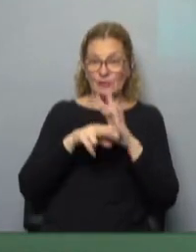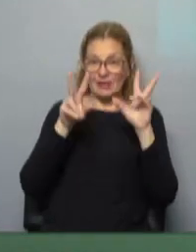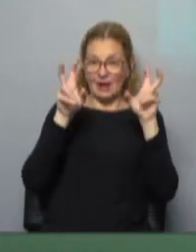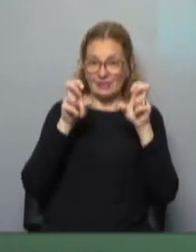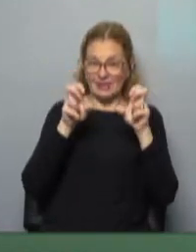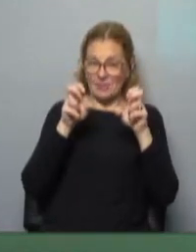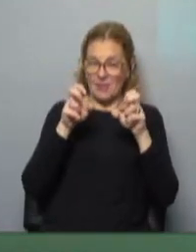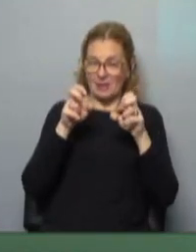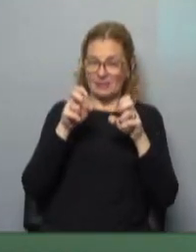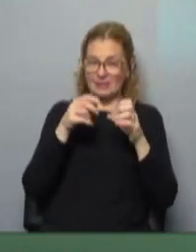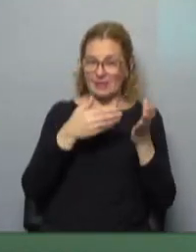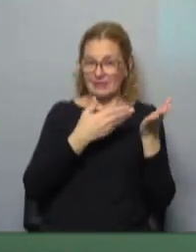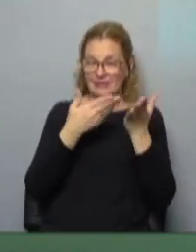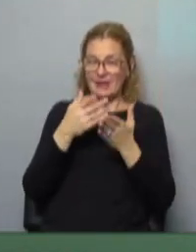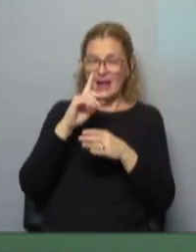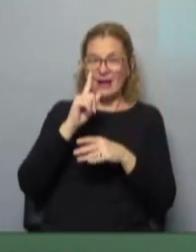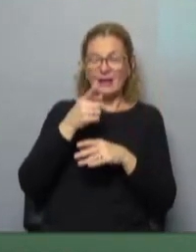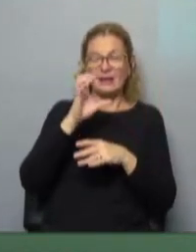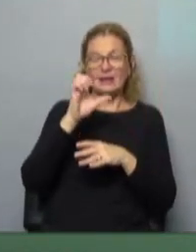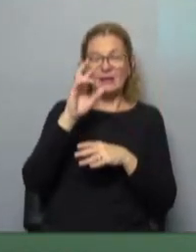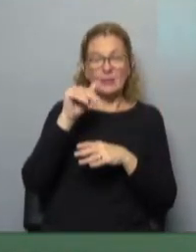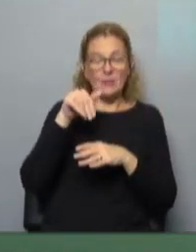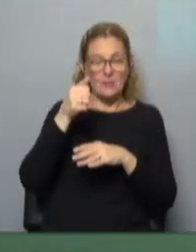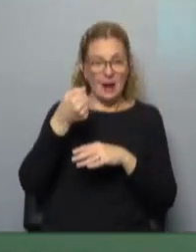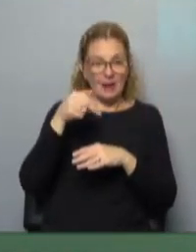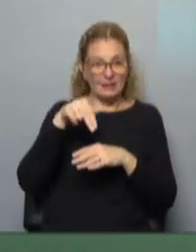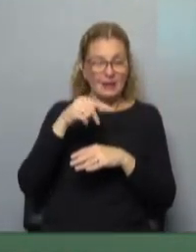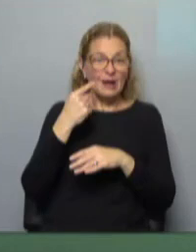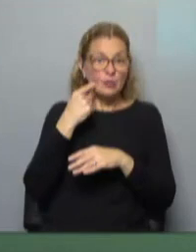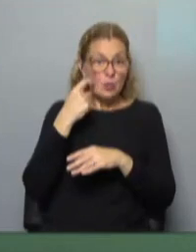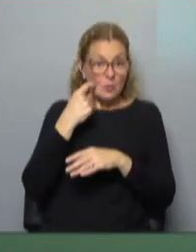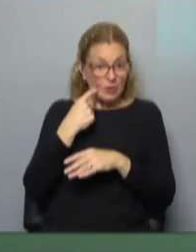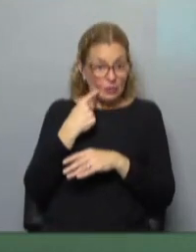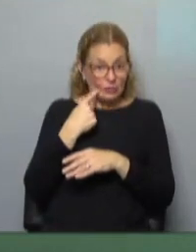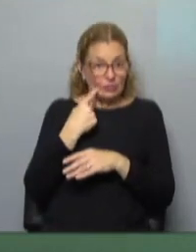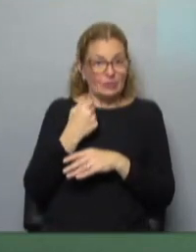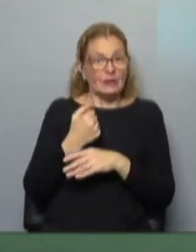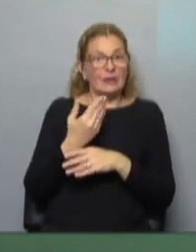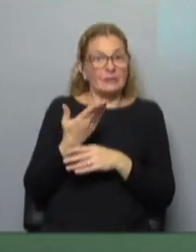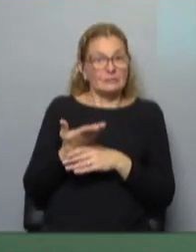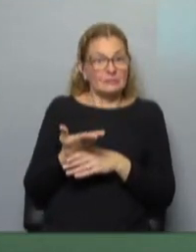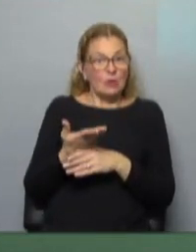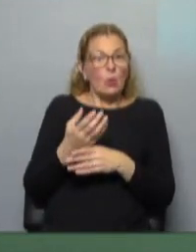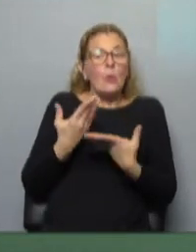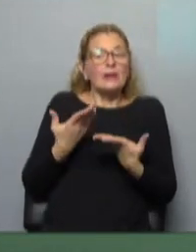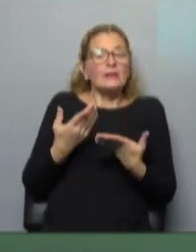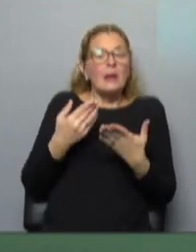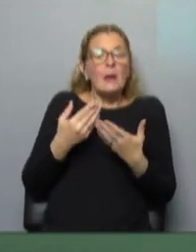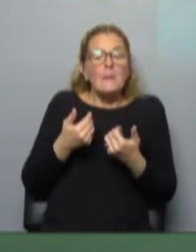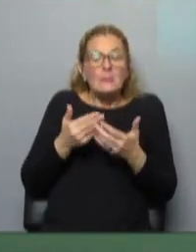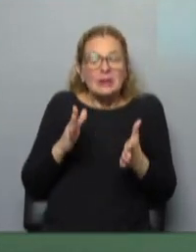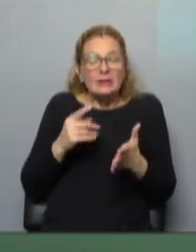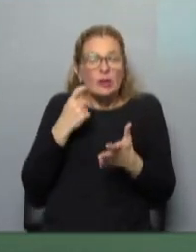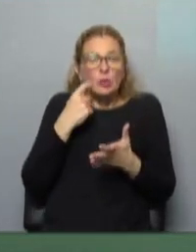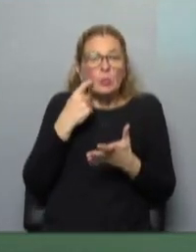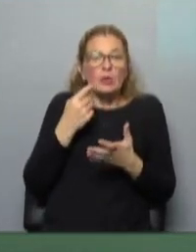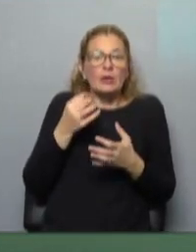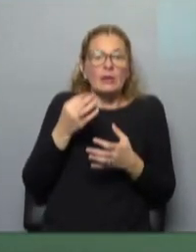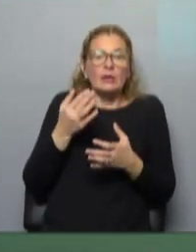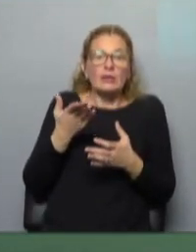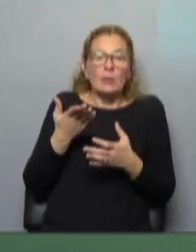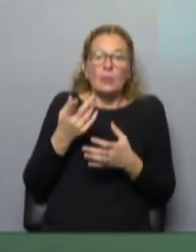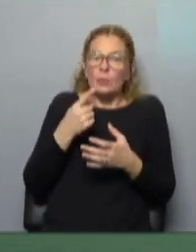algunos temas claro llega a germán de agosto porque hay cifras se nos dirá germán que cuál es el origen de esas cifras que son en realidad